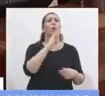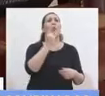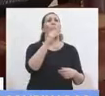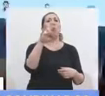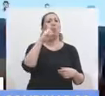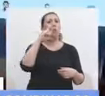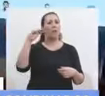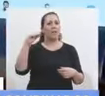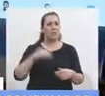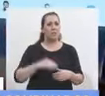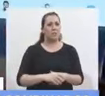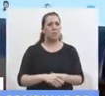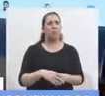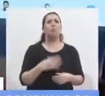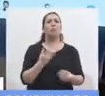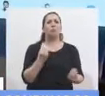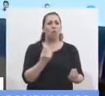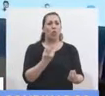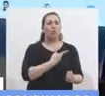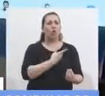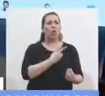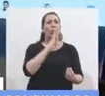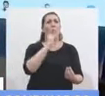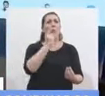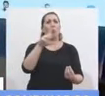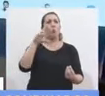Bullrich. ¿Dónde está Bullrich?